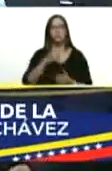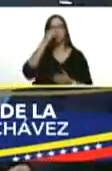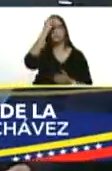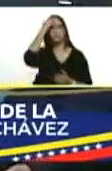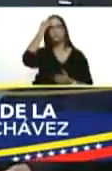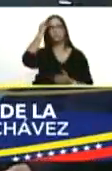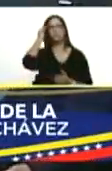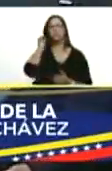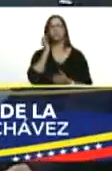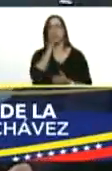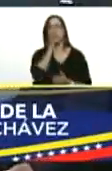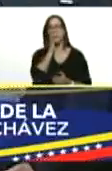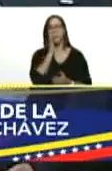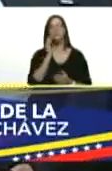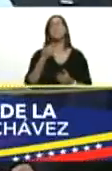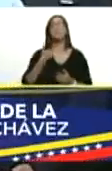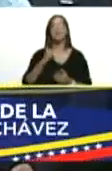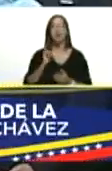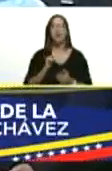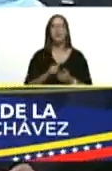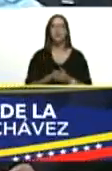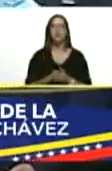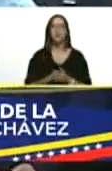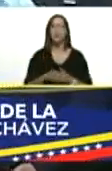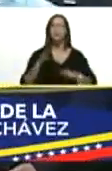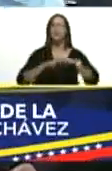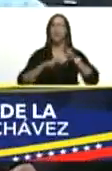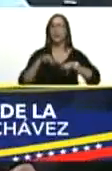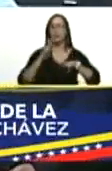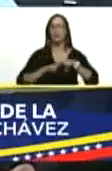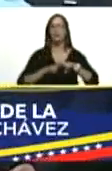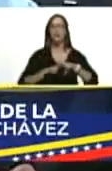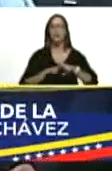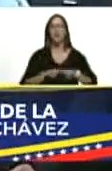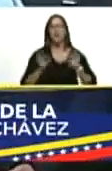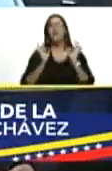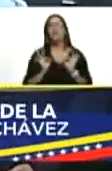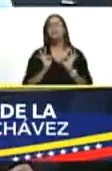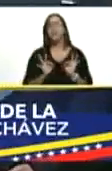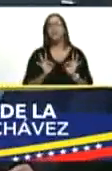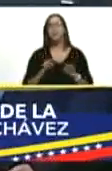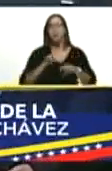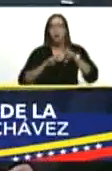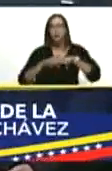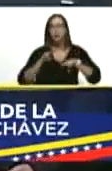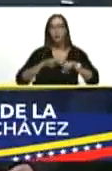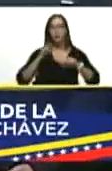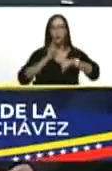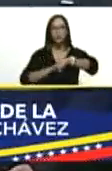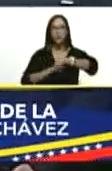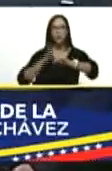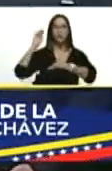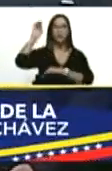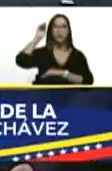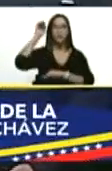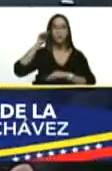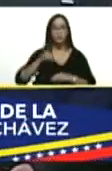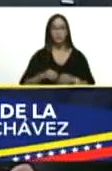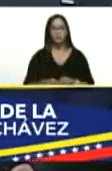y existe para construir, sobre todo construir los tiempos futuros.